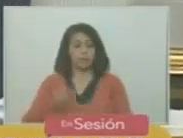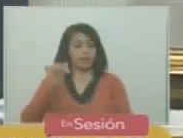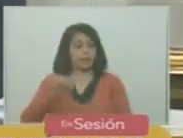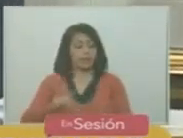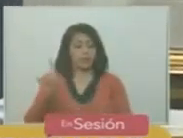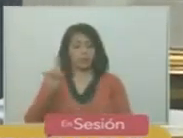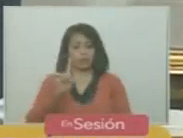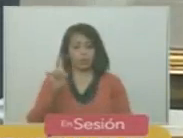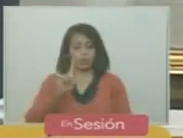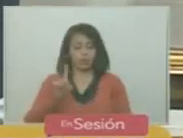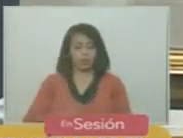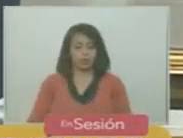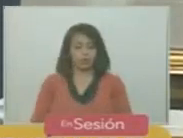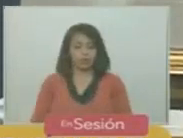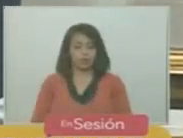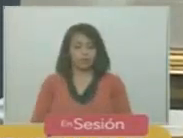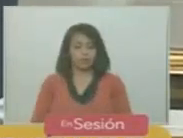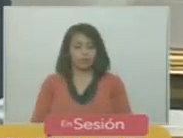es